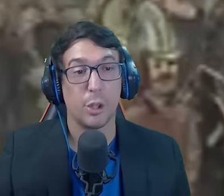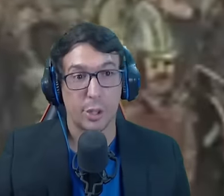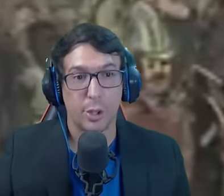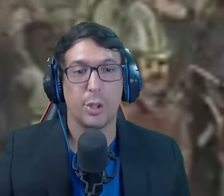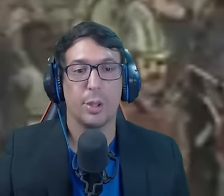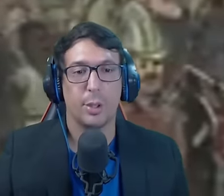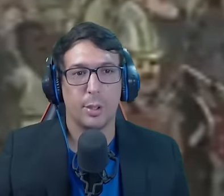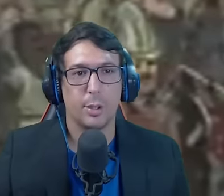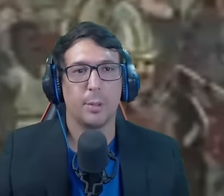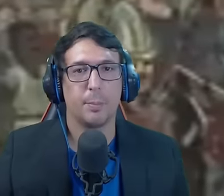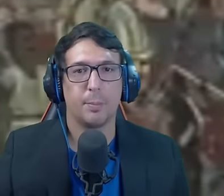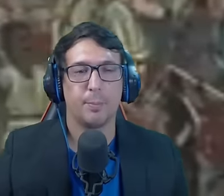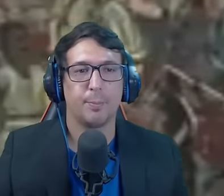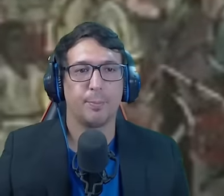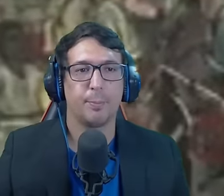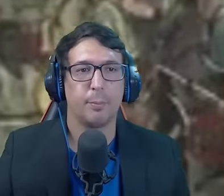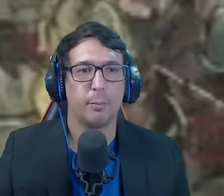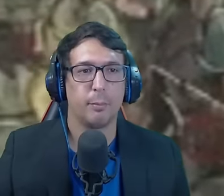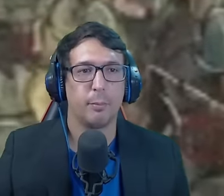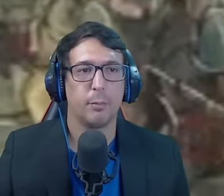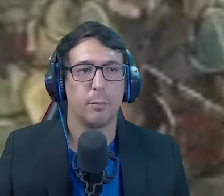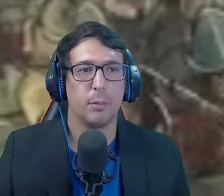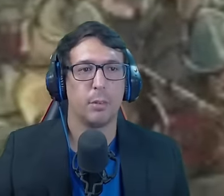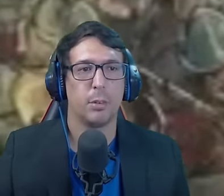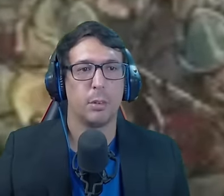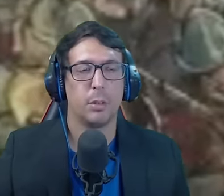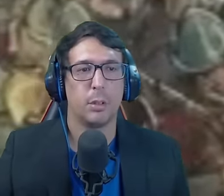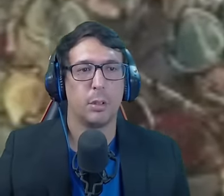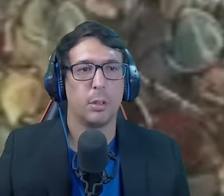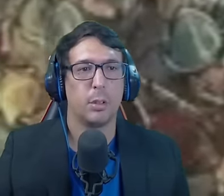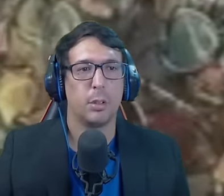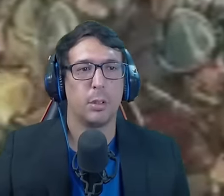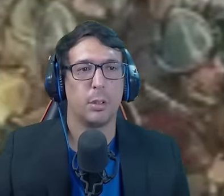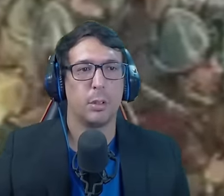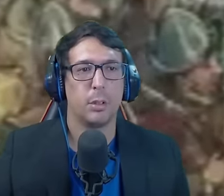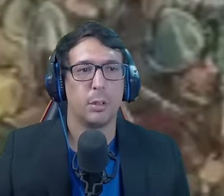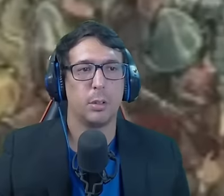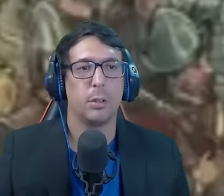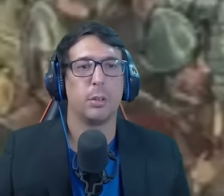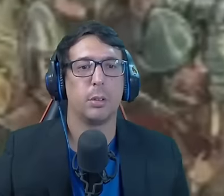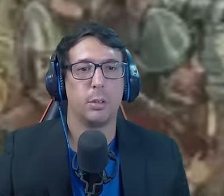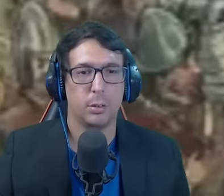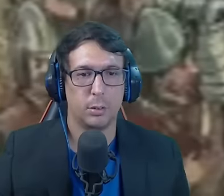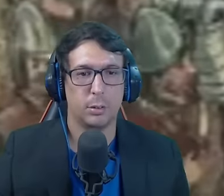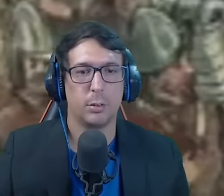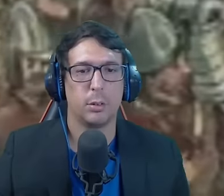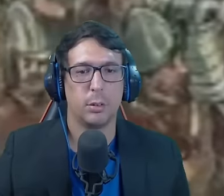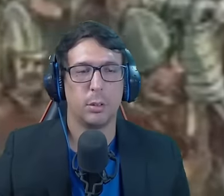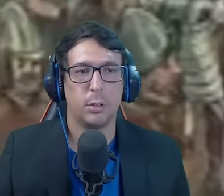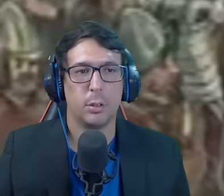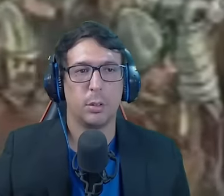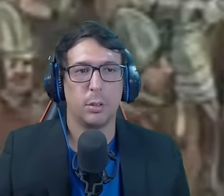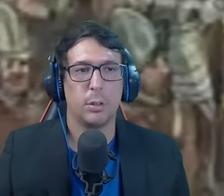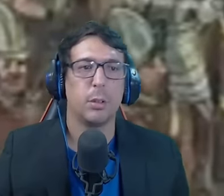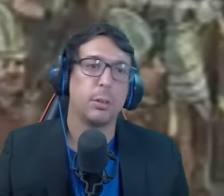Mayor. Encontraría con sus habitantes, dando inicio a una permanente interacción marcada por enfrentamientos, ya que los españoles buscaban imponer